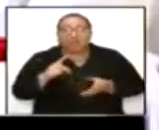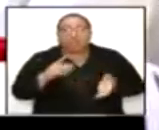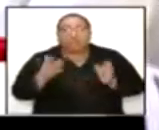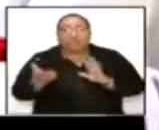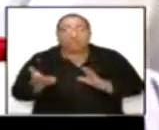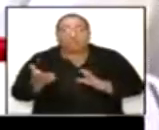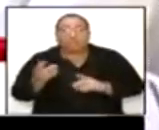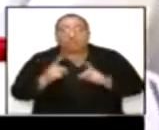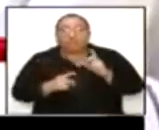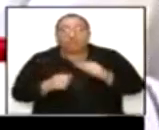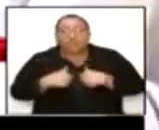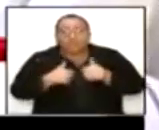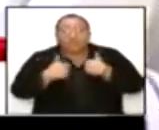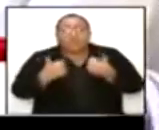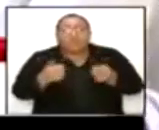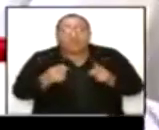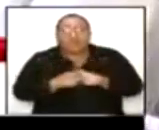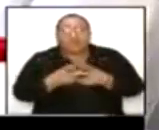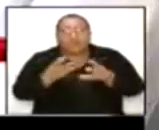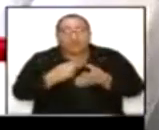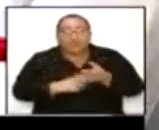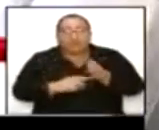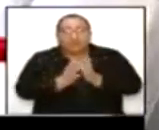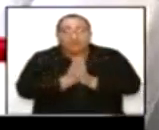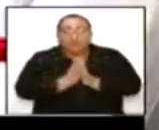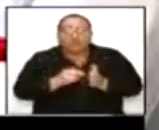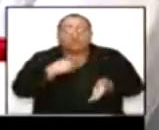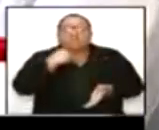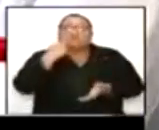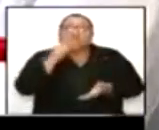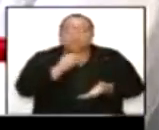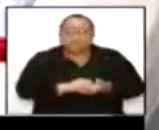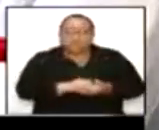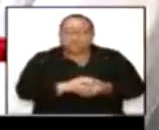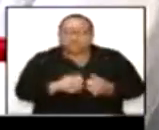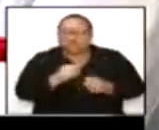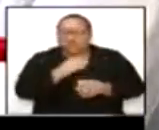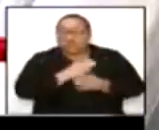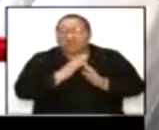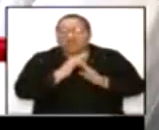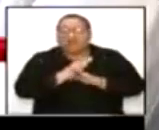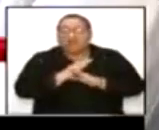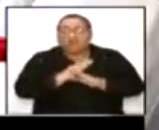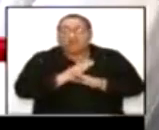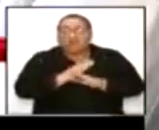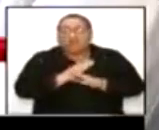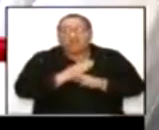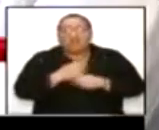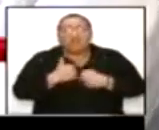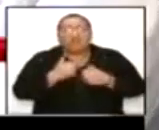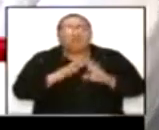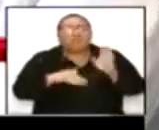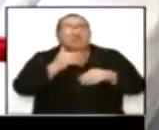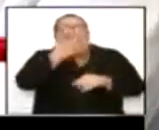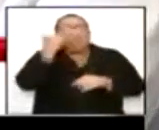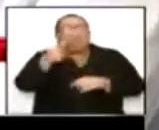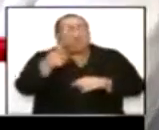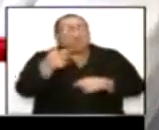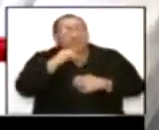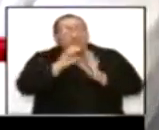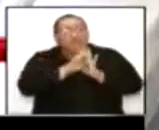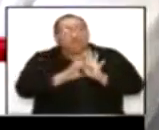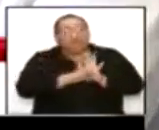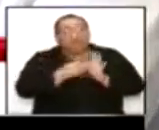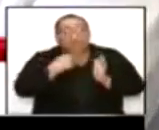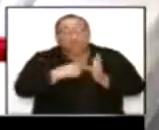aborto. Hay gente pro vida y quisiera que levante su voz a favor de los que defienden la vida. Parece que se han olvidado que la